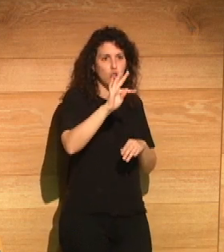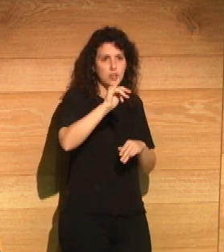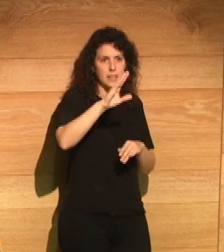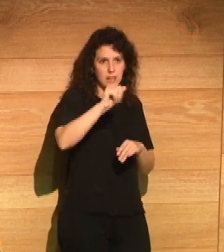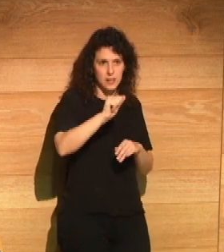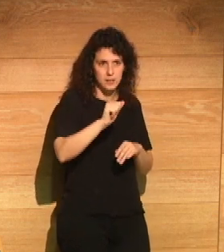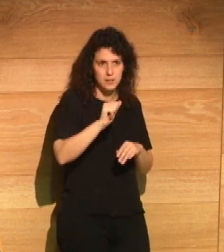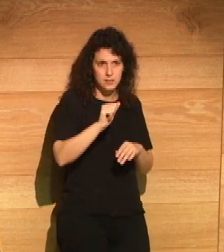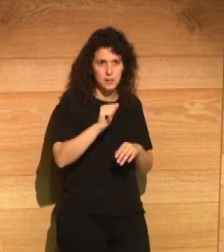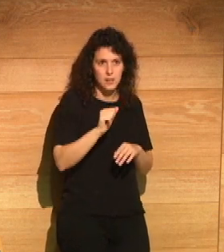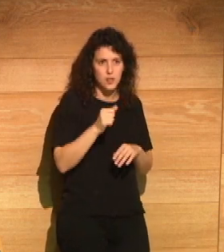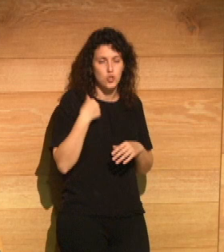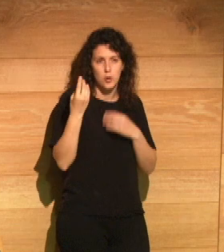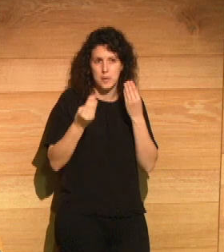una